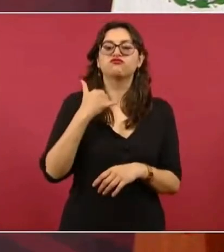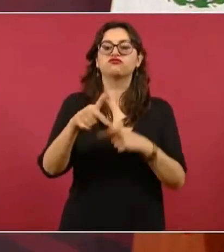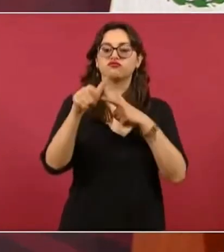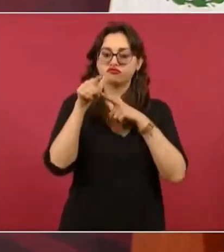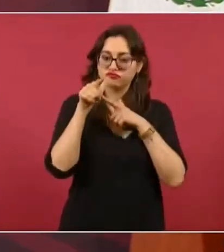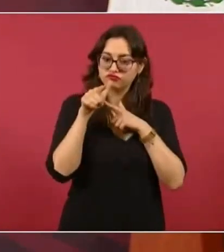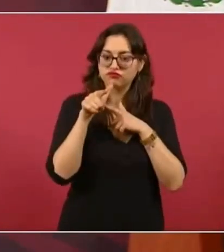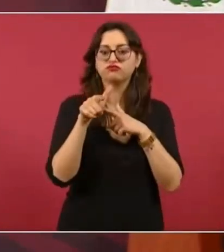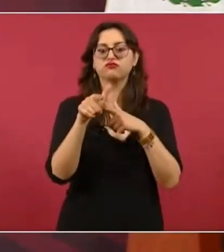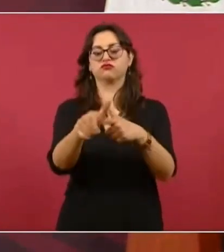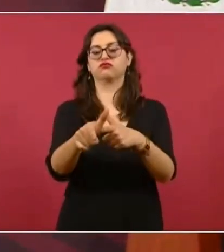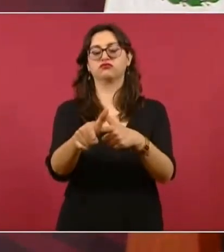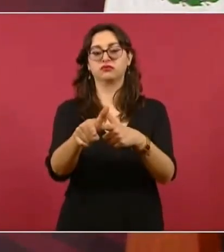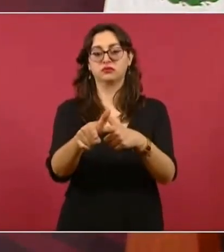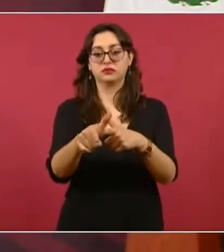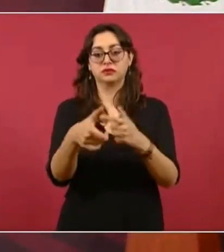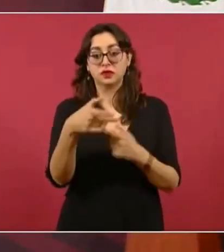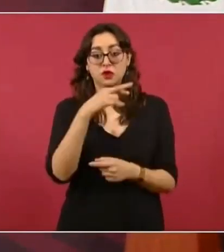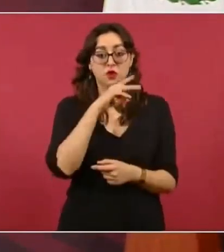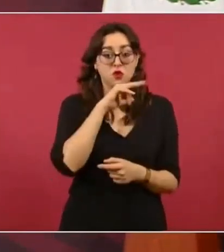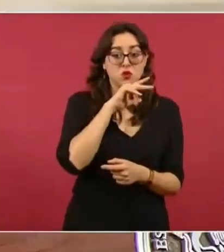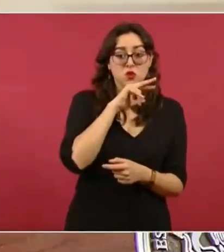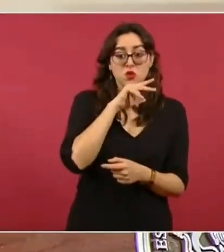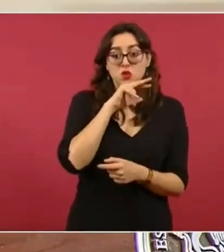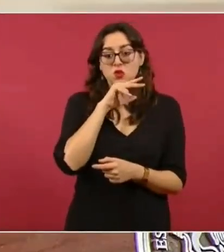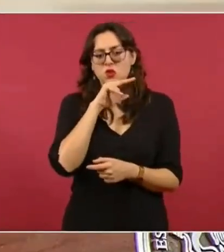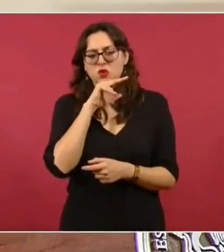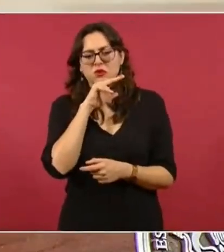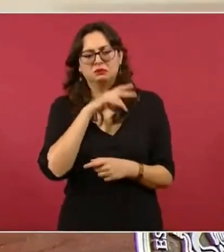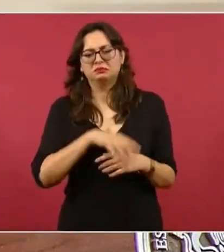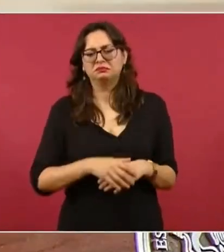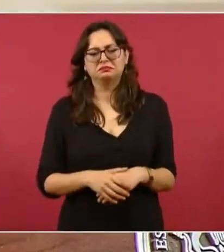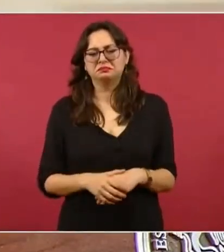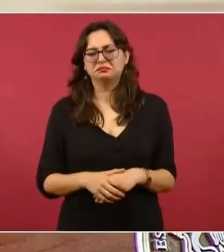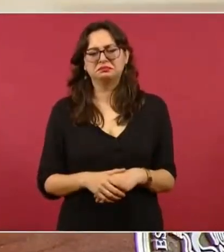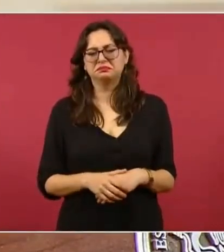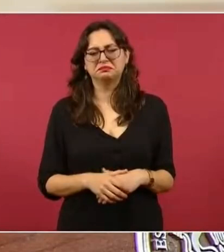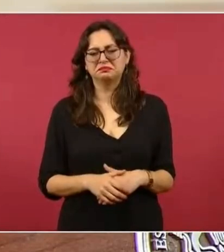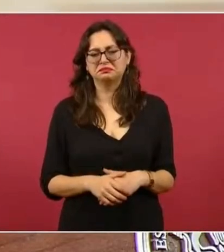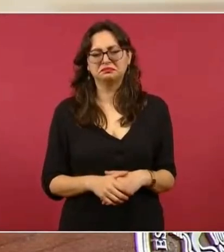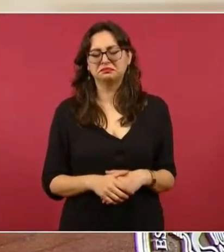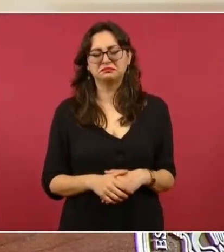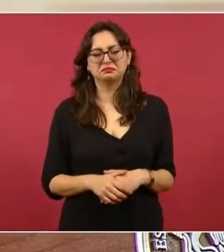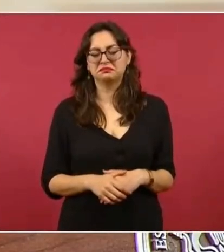y no preocuparnos mucho por los cuestionamientos.